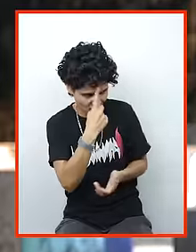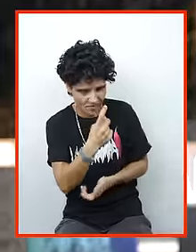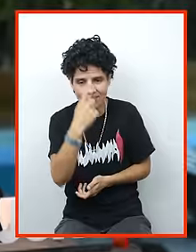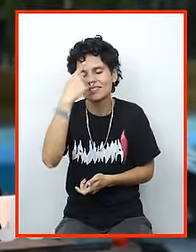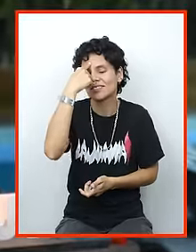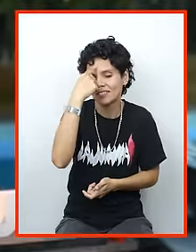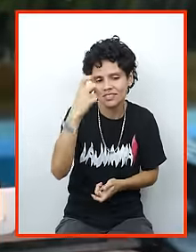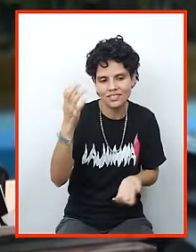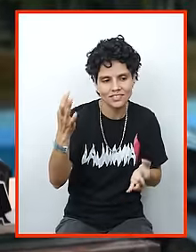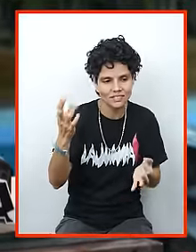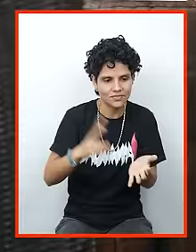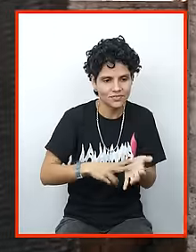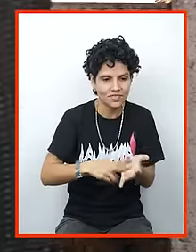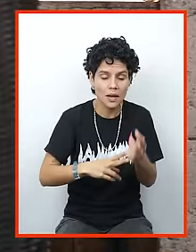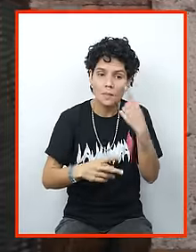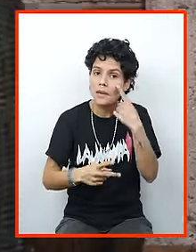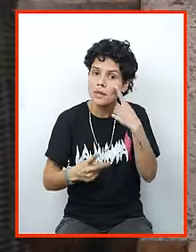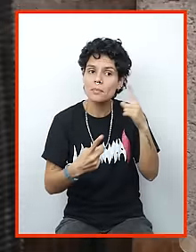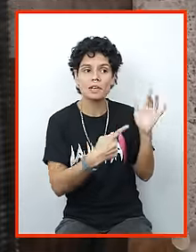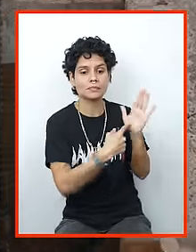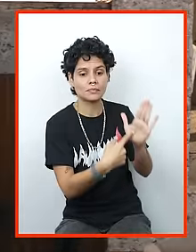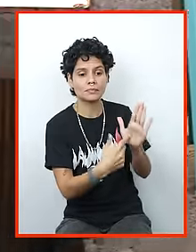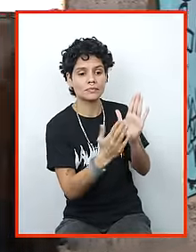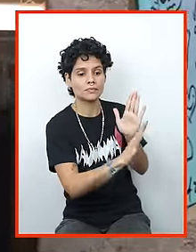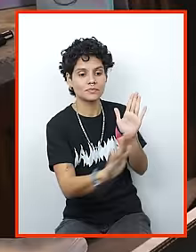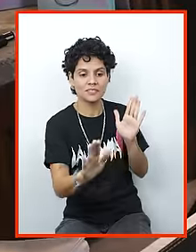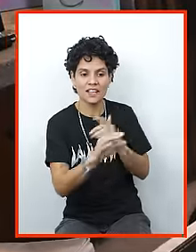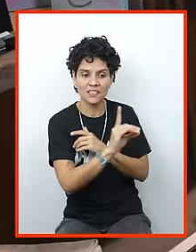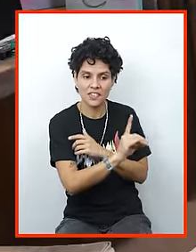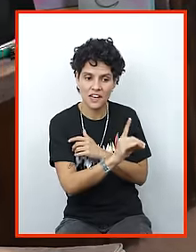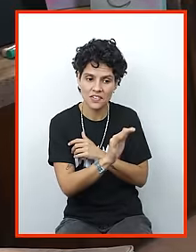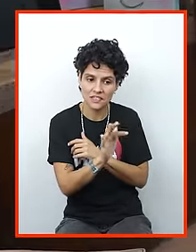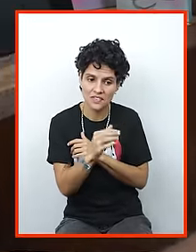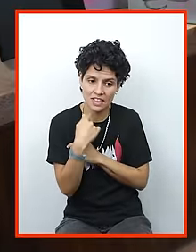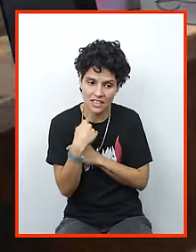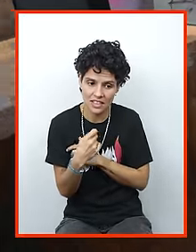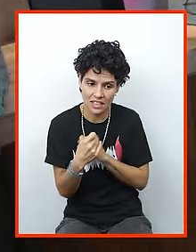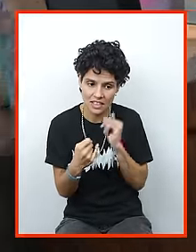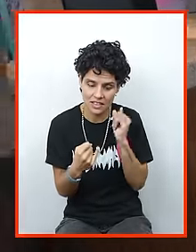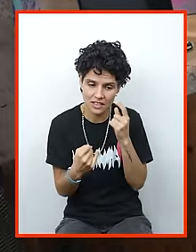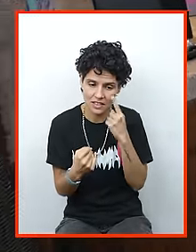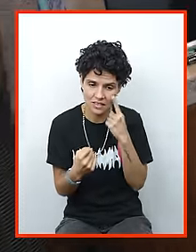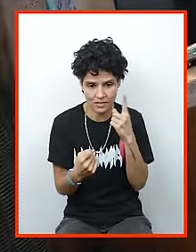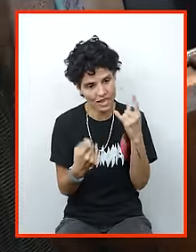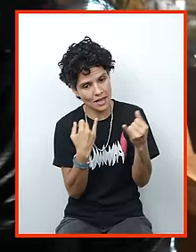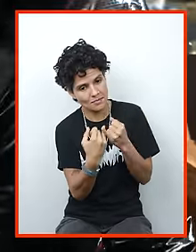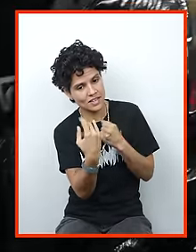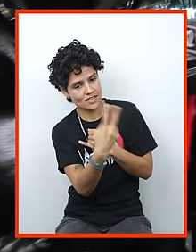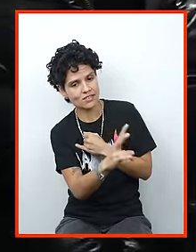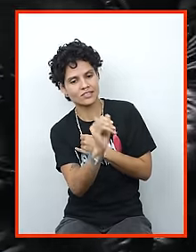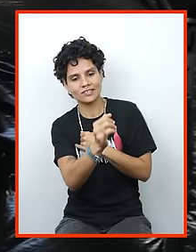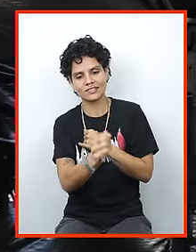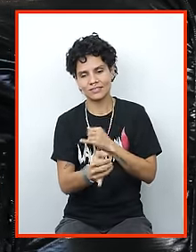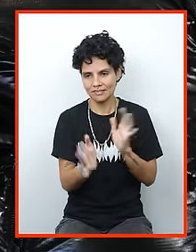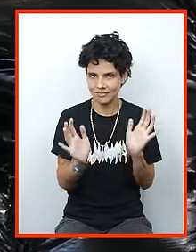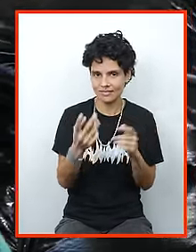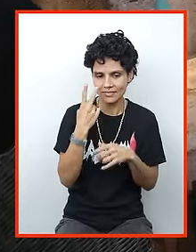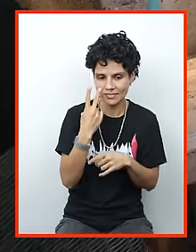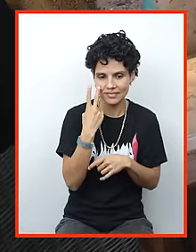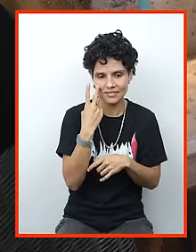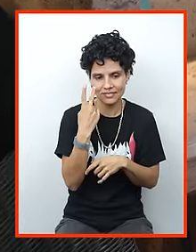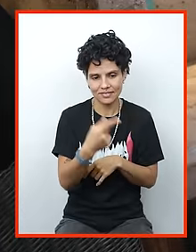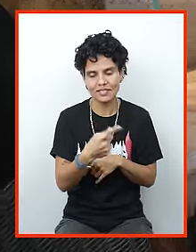En serio. Mira qué tenemos acá. Ah, buena. Mira qué tenemos acá. El Dref. Esa es la mira, ¿no? Mira ahí. ¿Tu amigo? Chego, mi